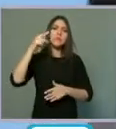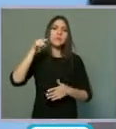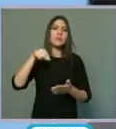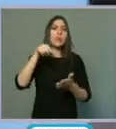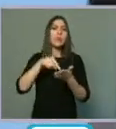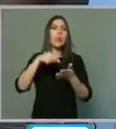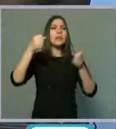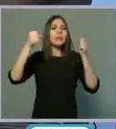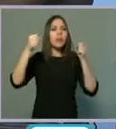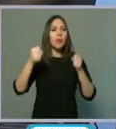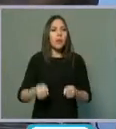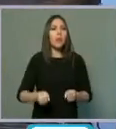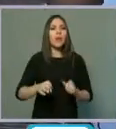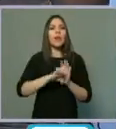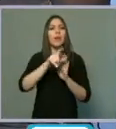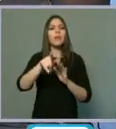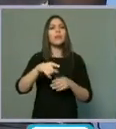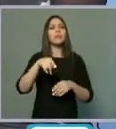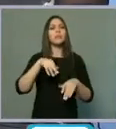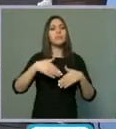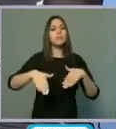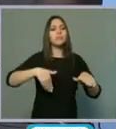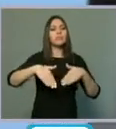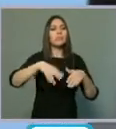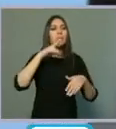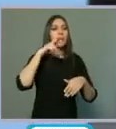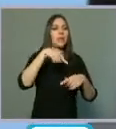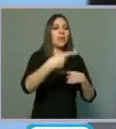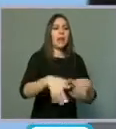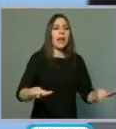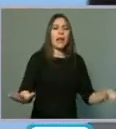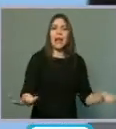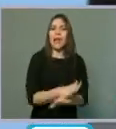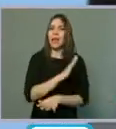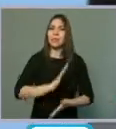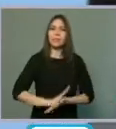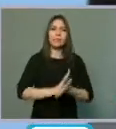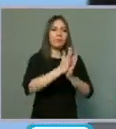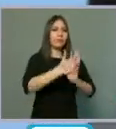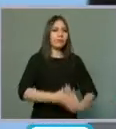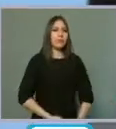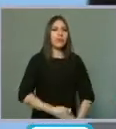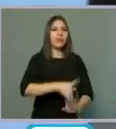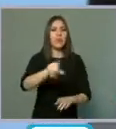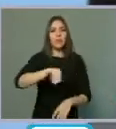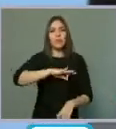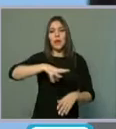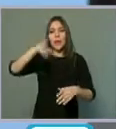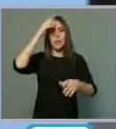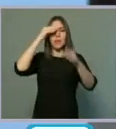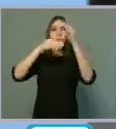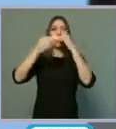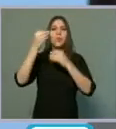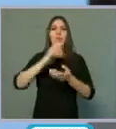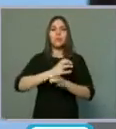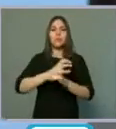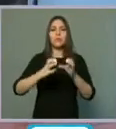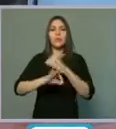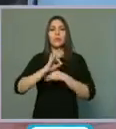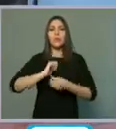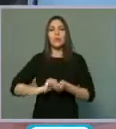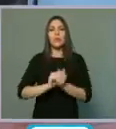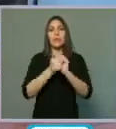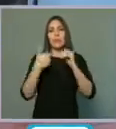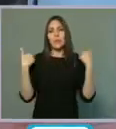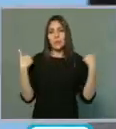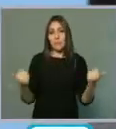cuadra ya estás viendo el cambio totalmente drástico, pero es rico, ¿no? Enriquecernos en esto y saber un poquito de lo que ha pasado para entender. Y si